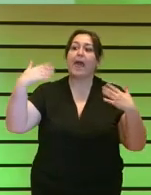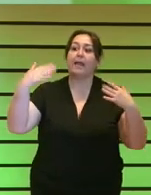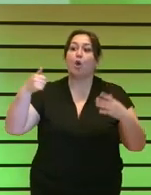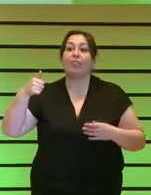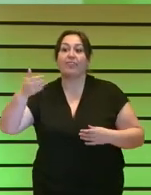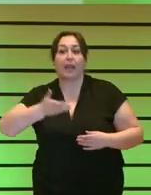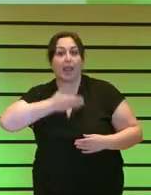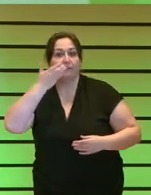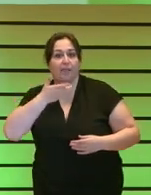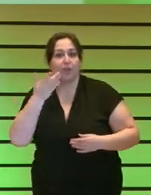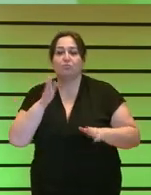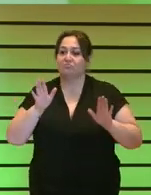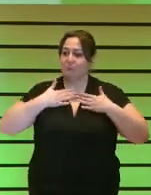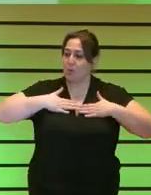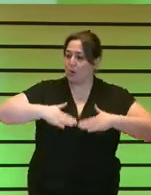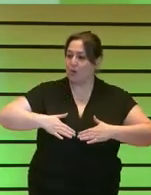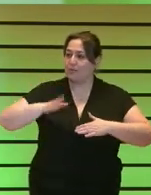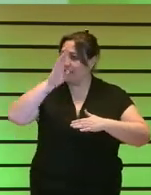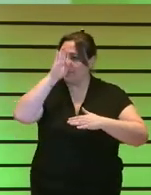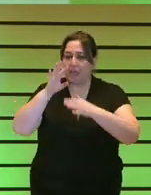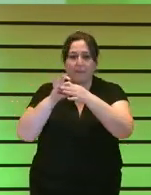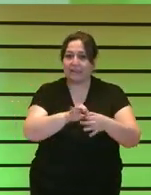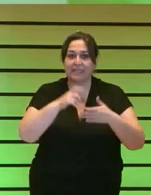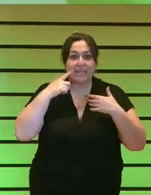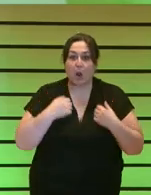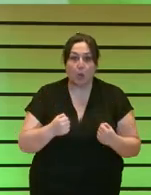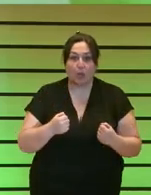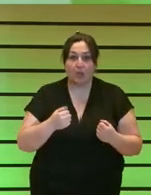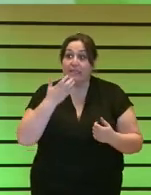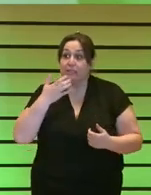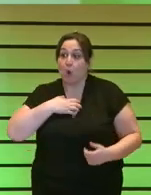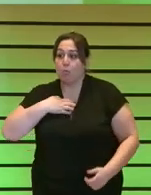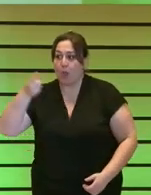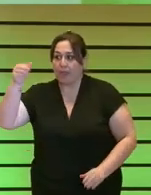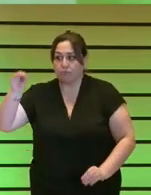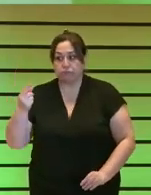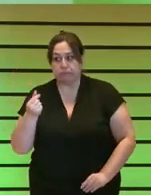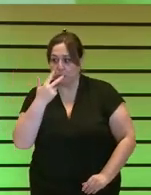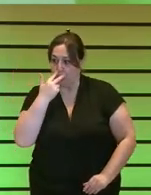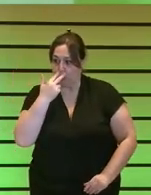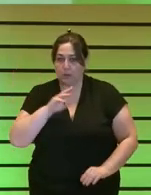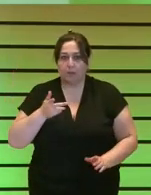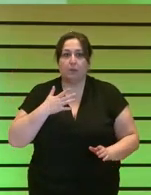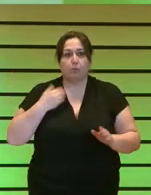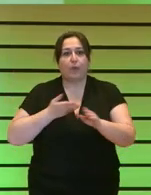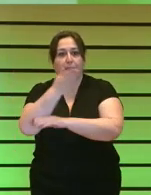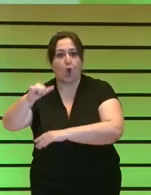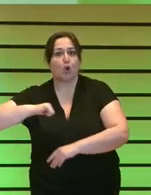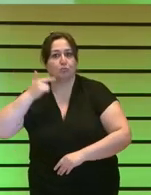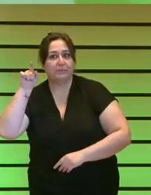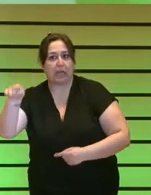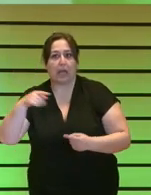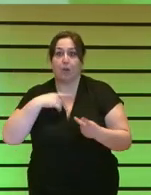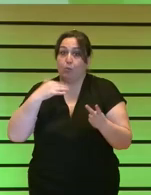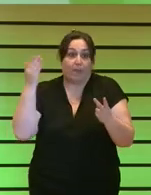la calefacción y eso directamente esa luz eso directamente son ingresos hospitalarios eso directamente son muertes por temperaturas